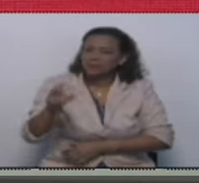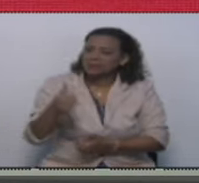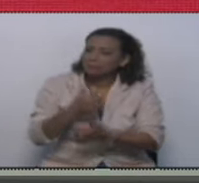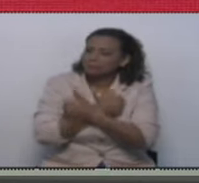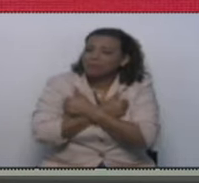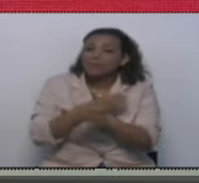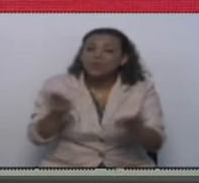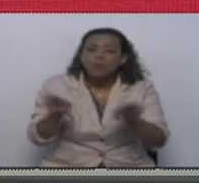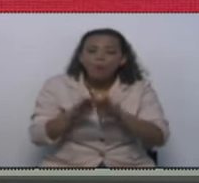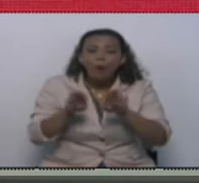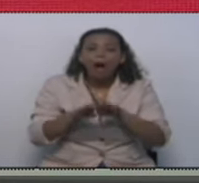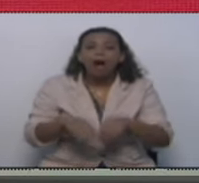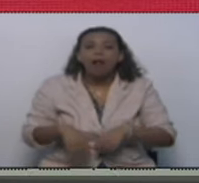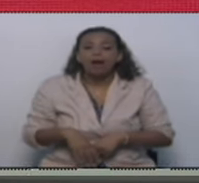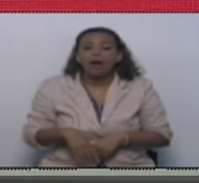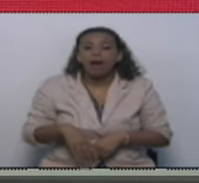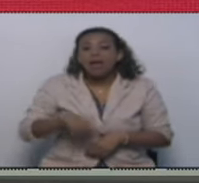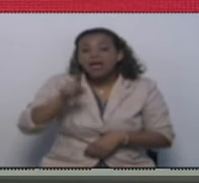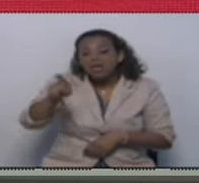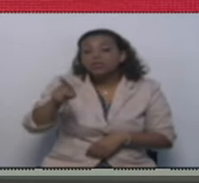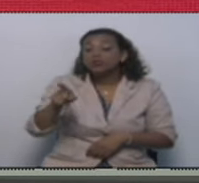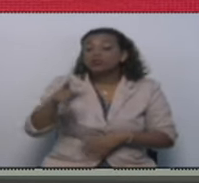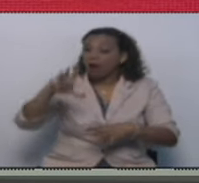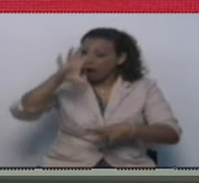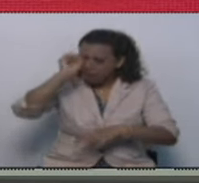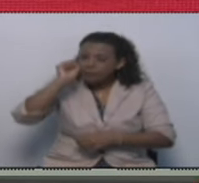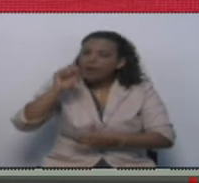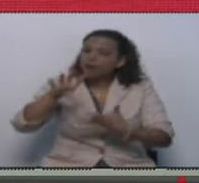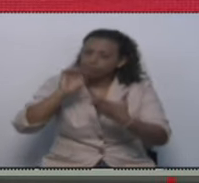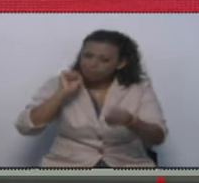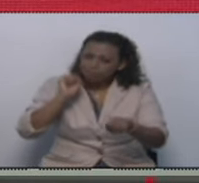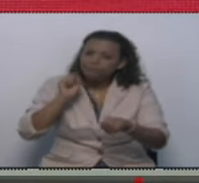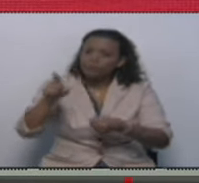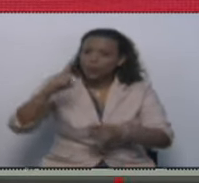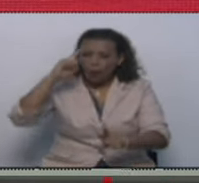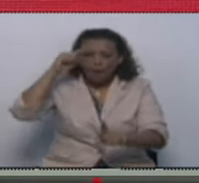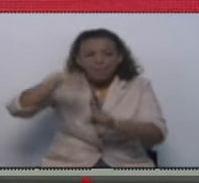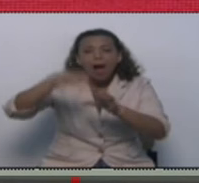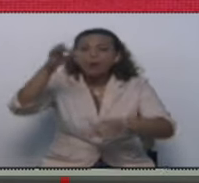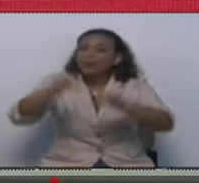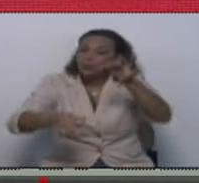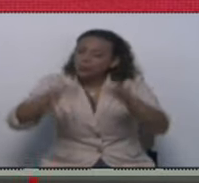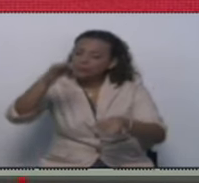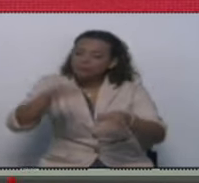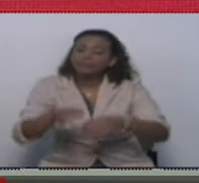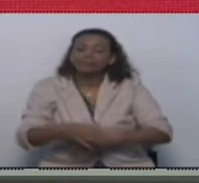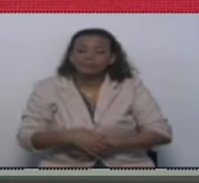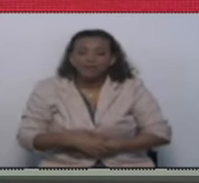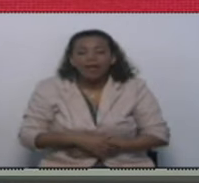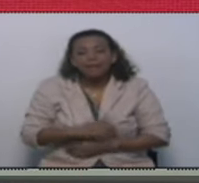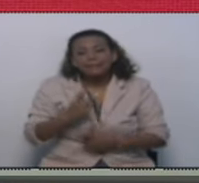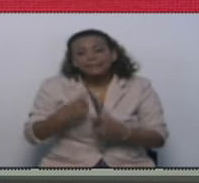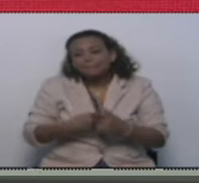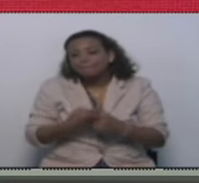Y también ellos están comprometidos en nuestras causas justas.